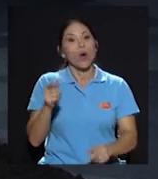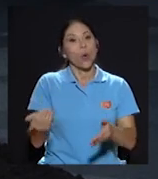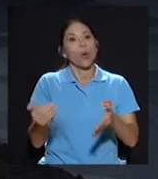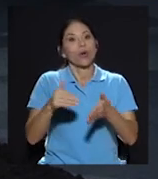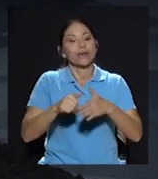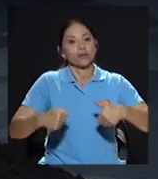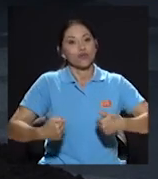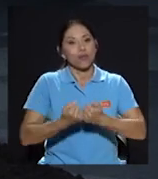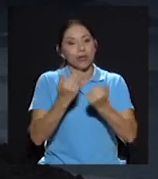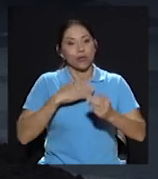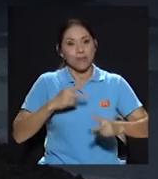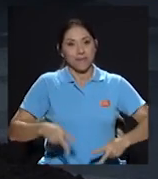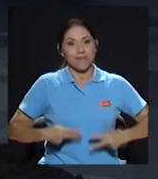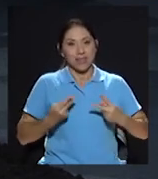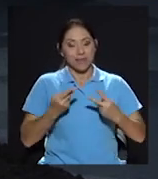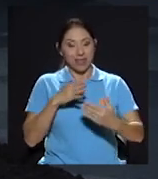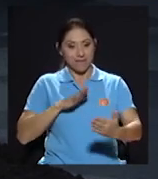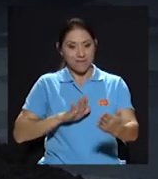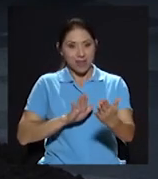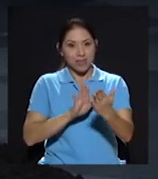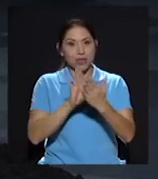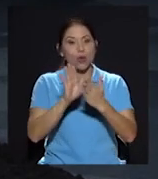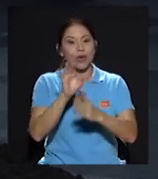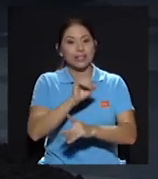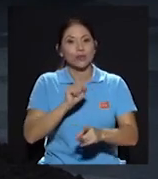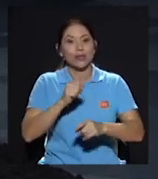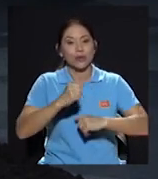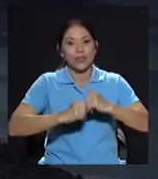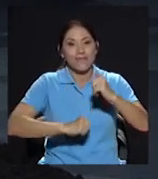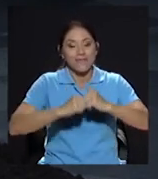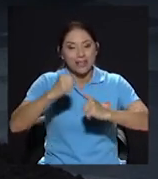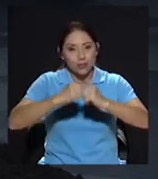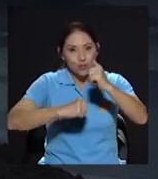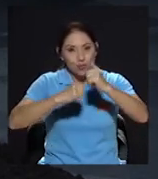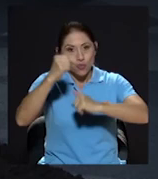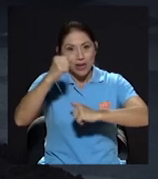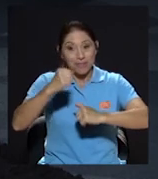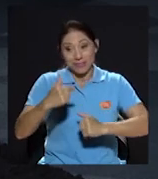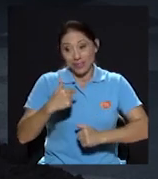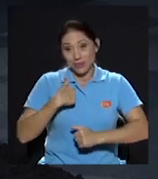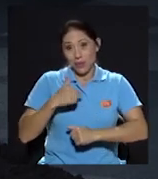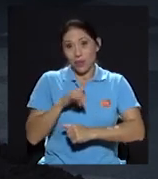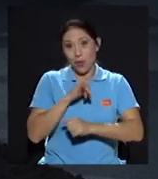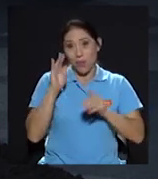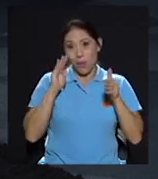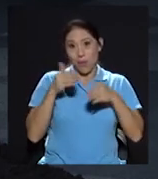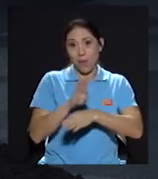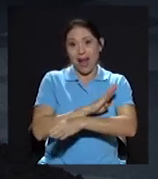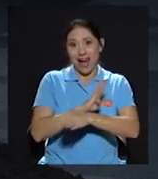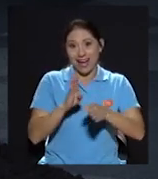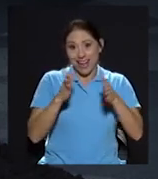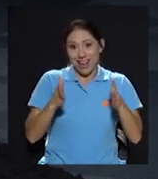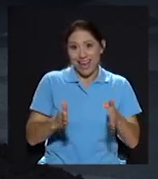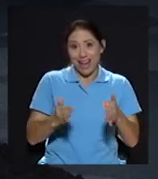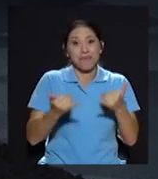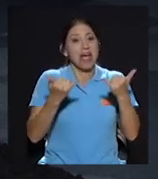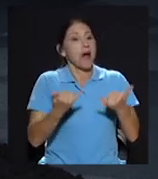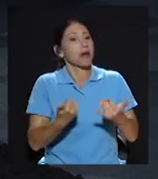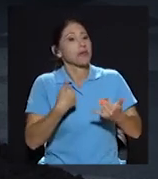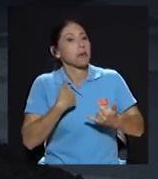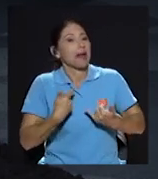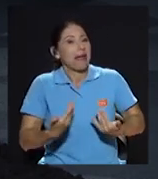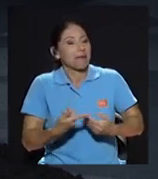los temas de infraestructura entonces aquella banker ahora estaba arrollando de las mangas en los temas de